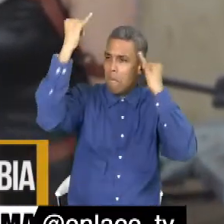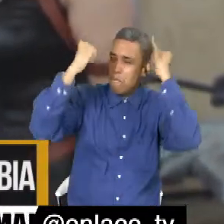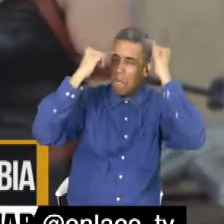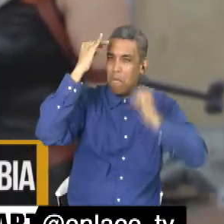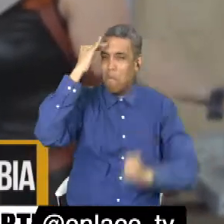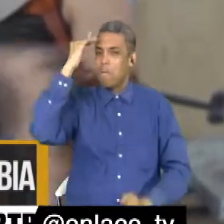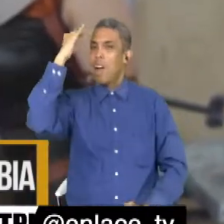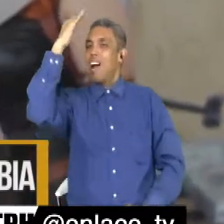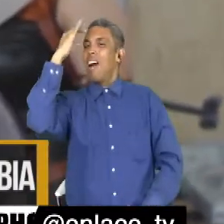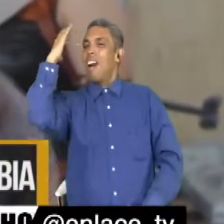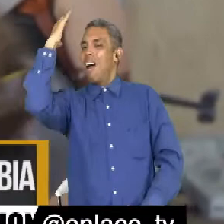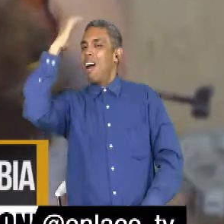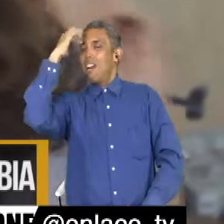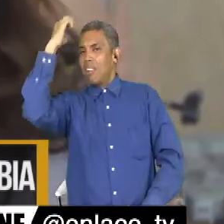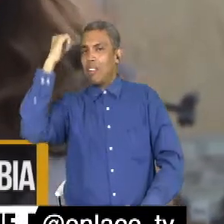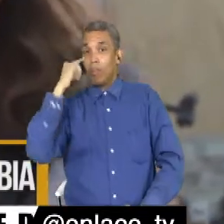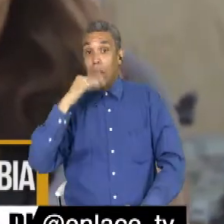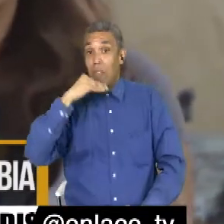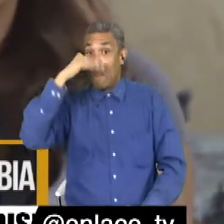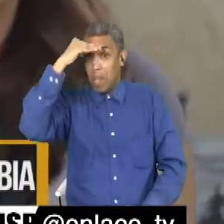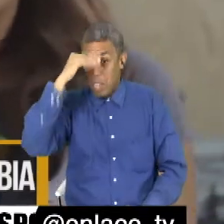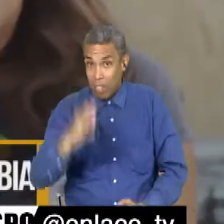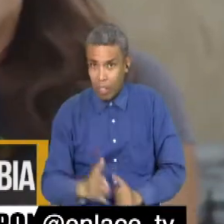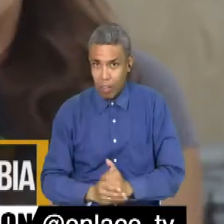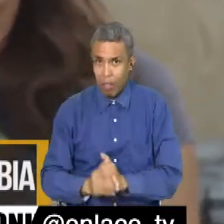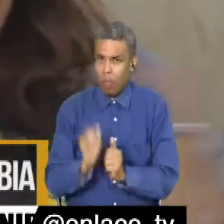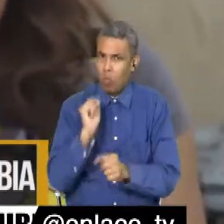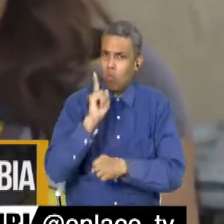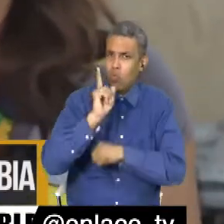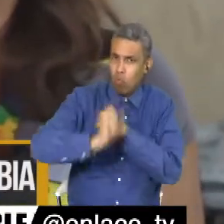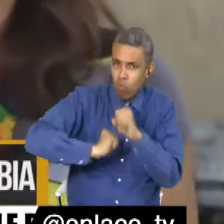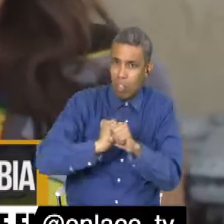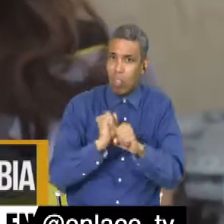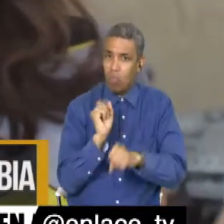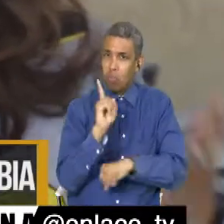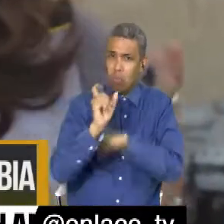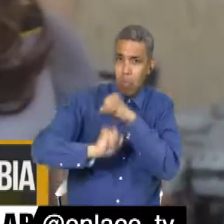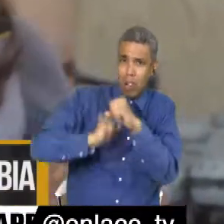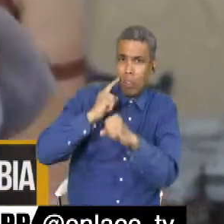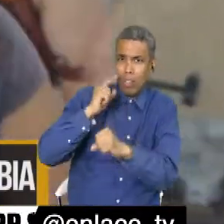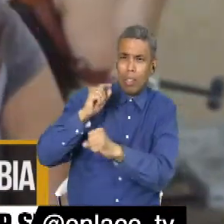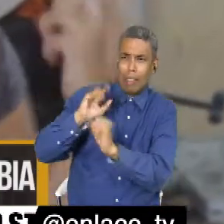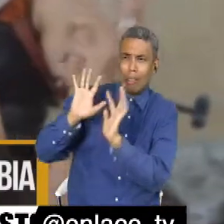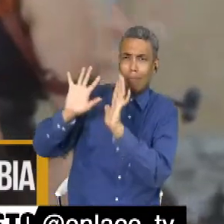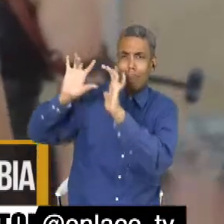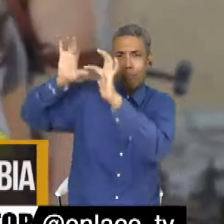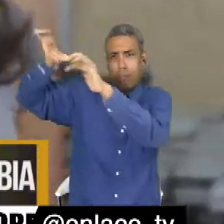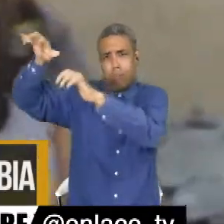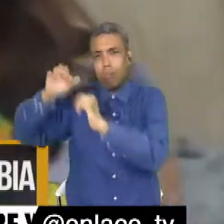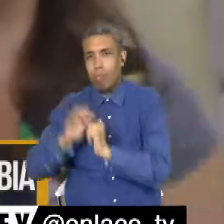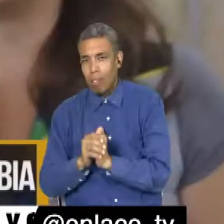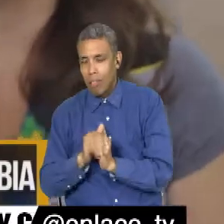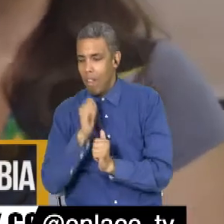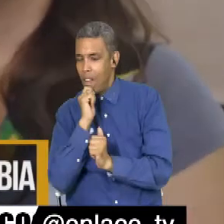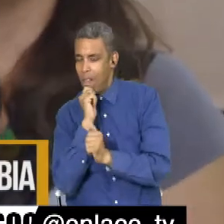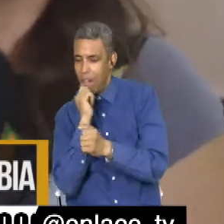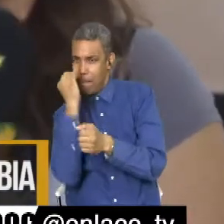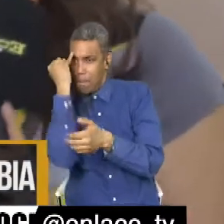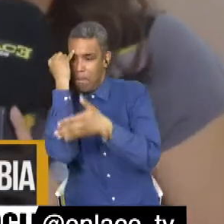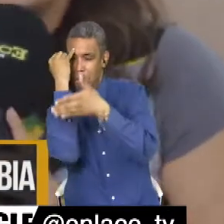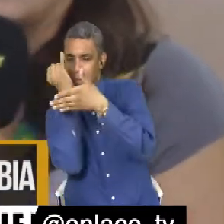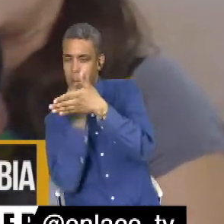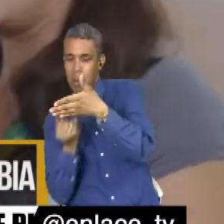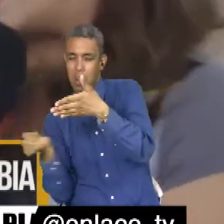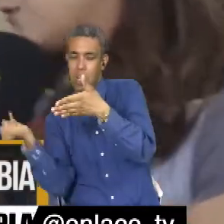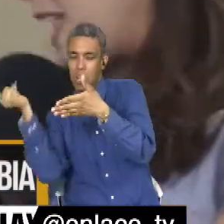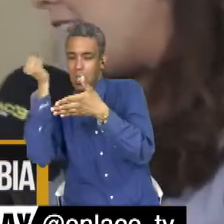muchas personas llegan hasta Medellín una vez al año a plasmarla y, por supuesto, a disfrutarla. Por ejemplo, me encuentro en el stand de los de